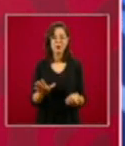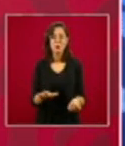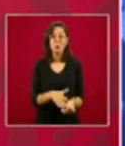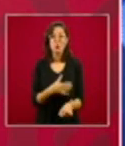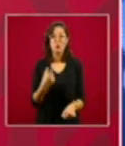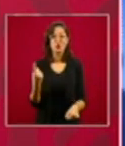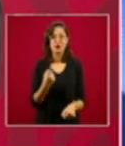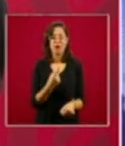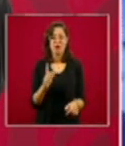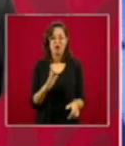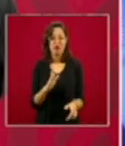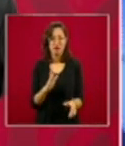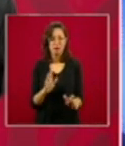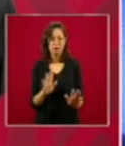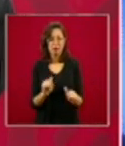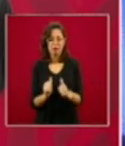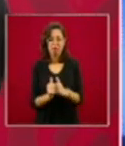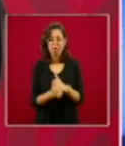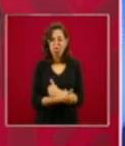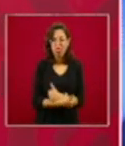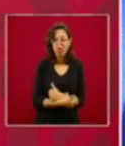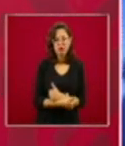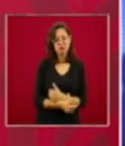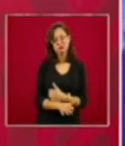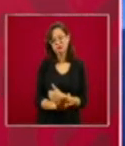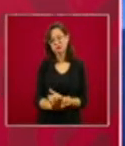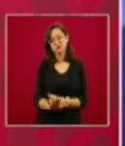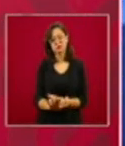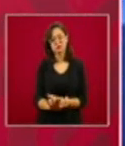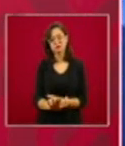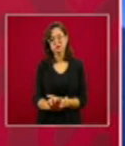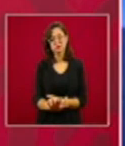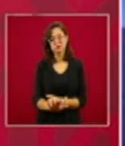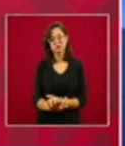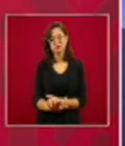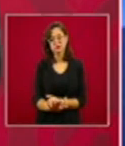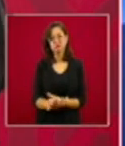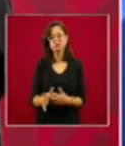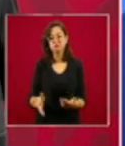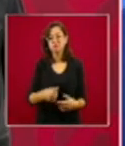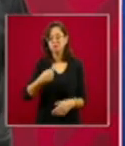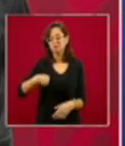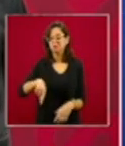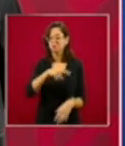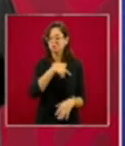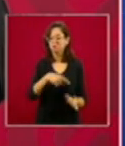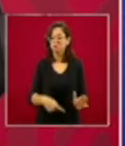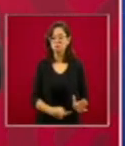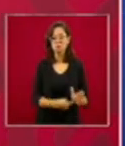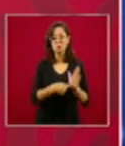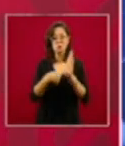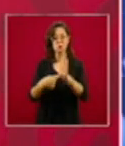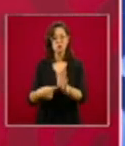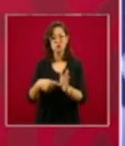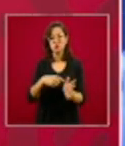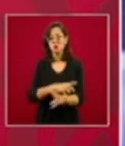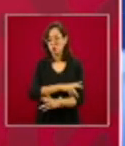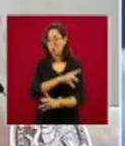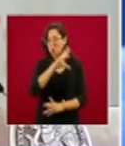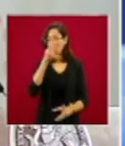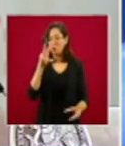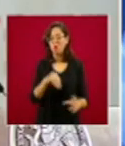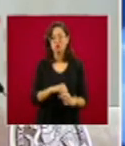la posibilidad de que 95 millones de mexicanos que estarán llamados a las urnas puedan elegir en